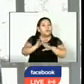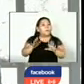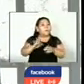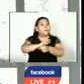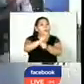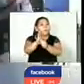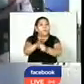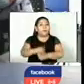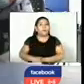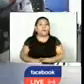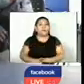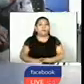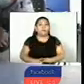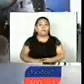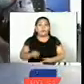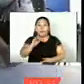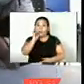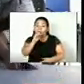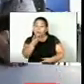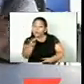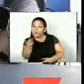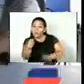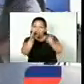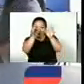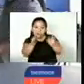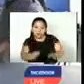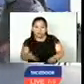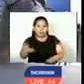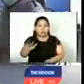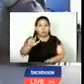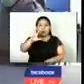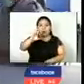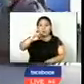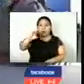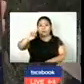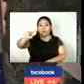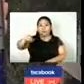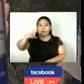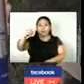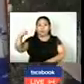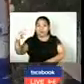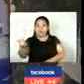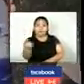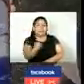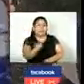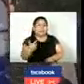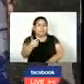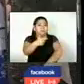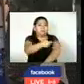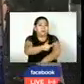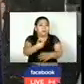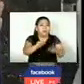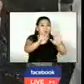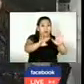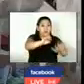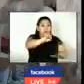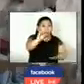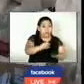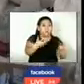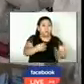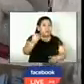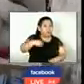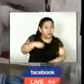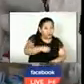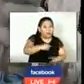el COVID-19. De acuerdo a datos oficiales más de medio millón de personas han sido vacunadas entre ellos el 90% del personal médico